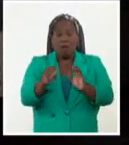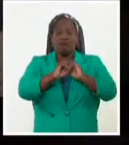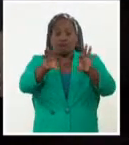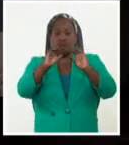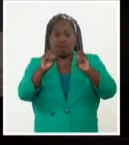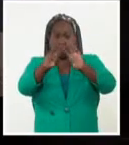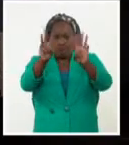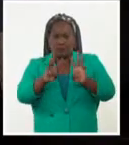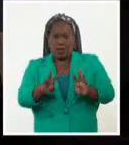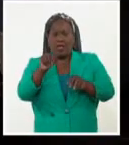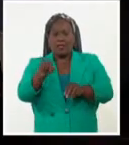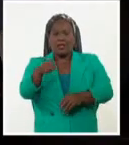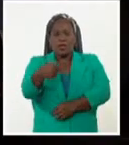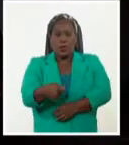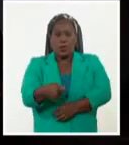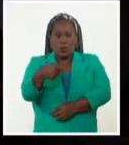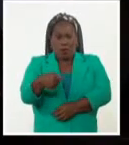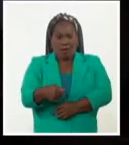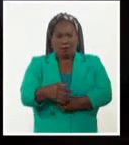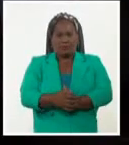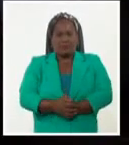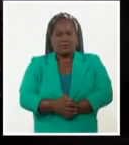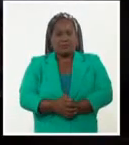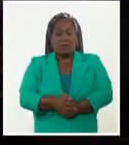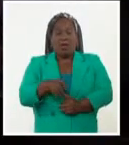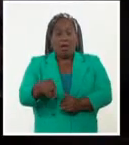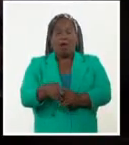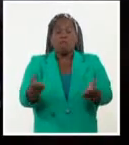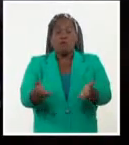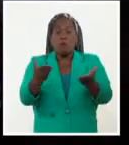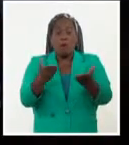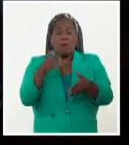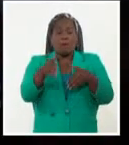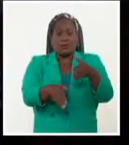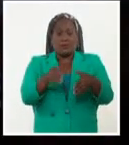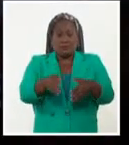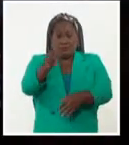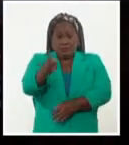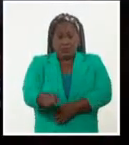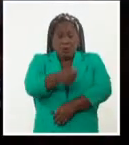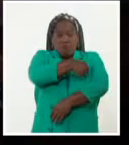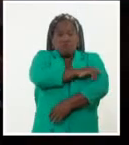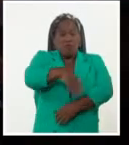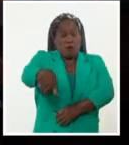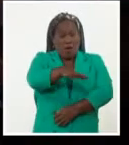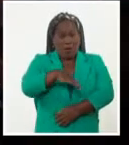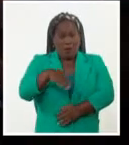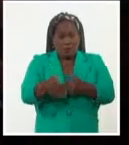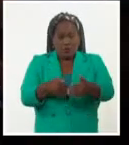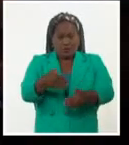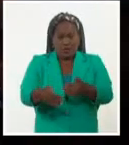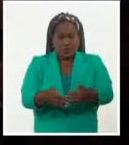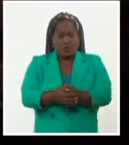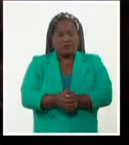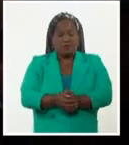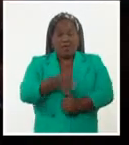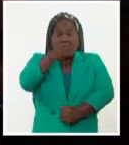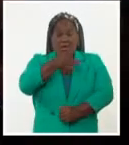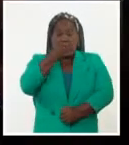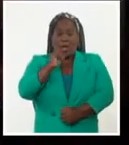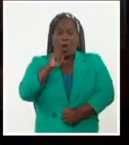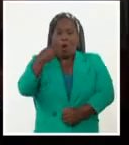del Tribunal Supremo Popular con el propósito de promover la participación ciudadana en este proceso a fin de que la población pueda trasladar sus